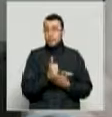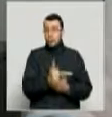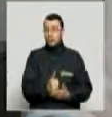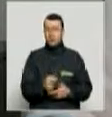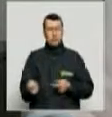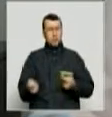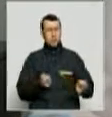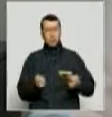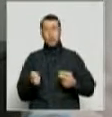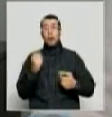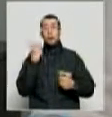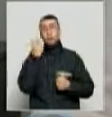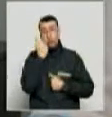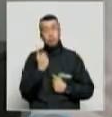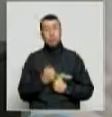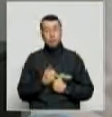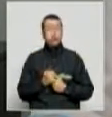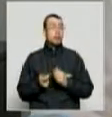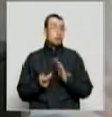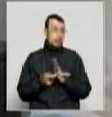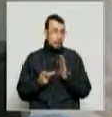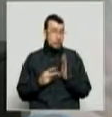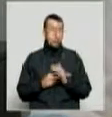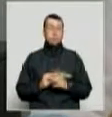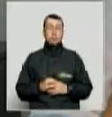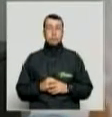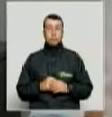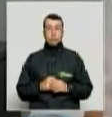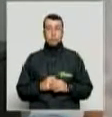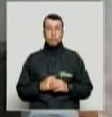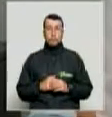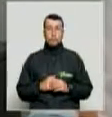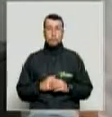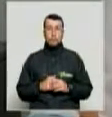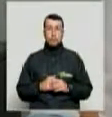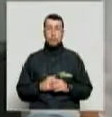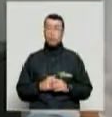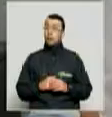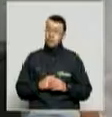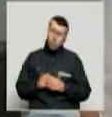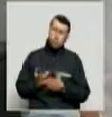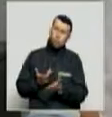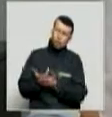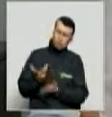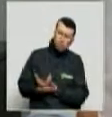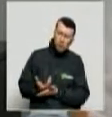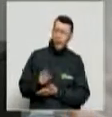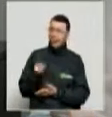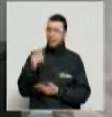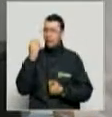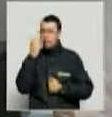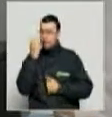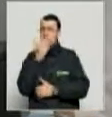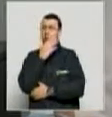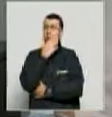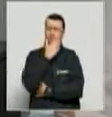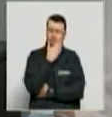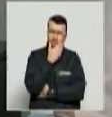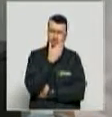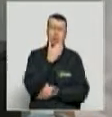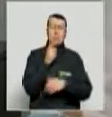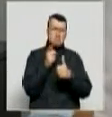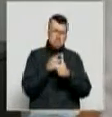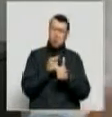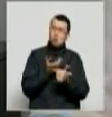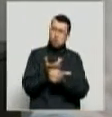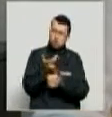enfermedad. Es decir, tenemos la opción de decirle al paciente o cambiarle ese concepto